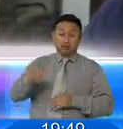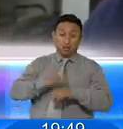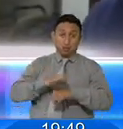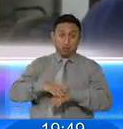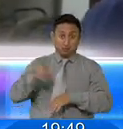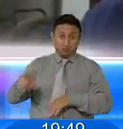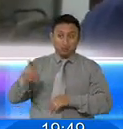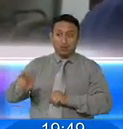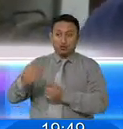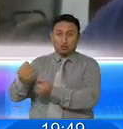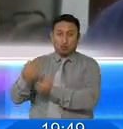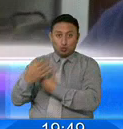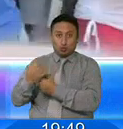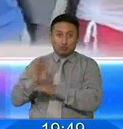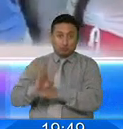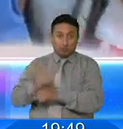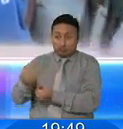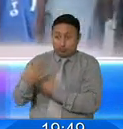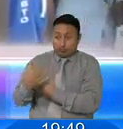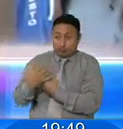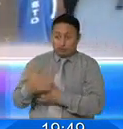sido capturado.